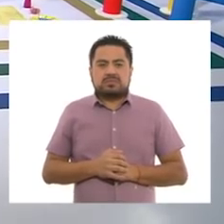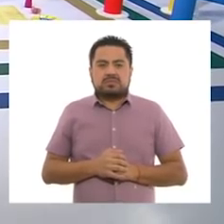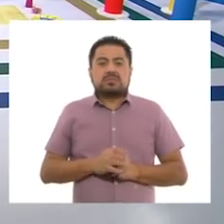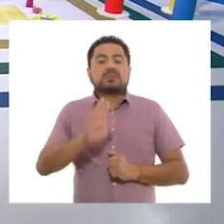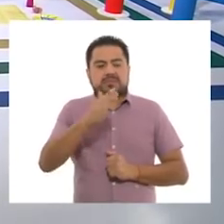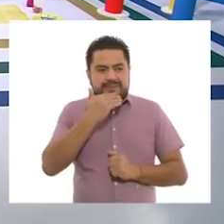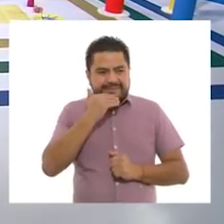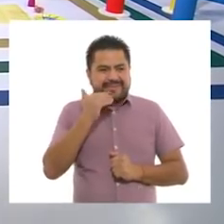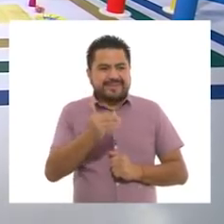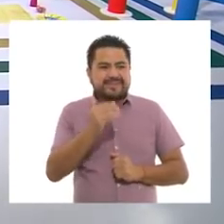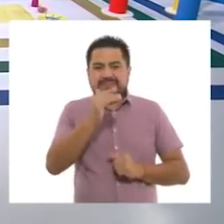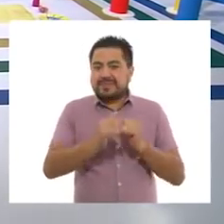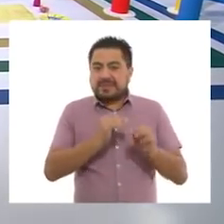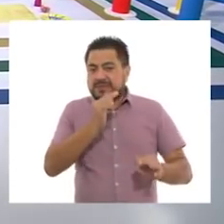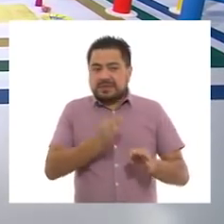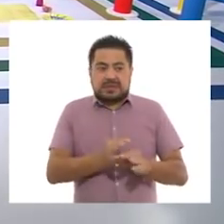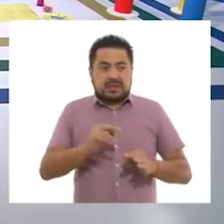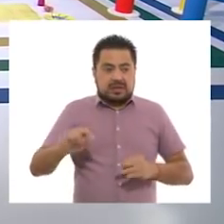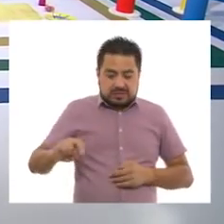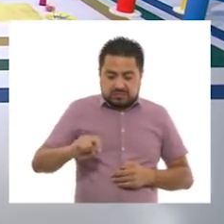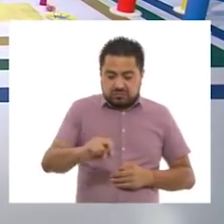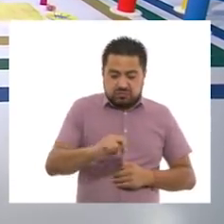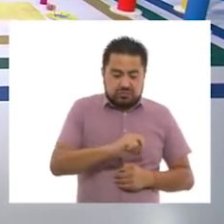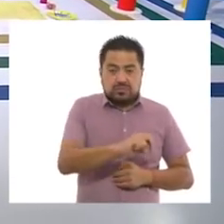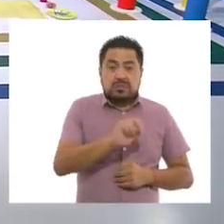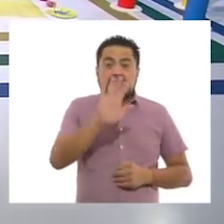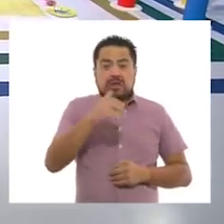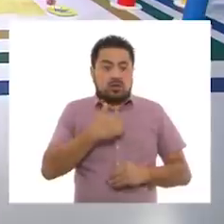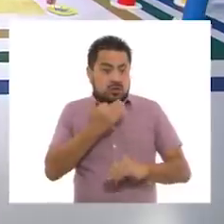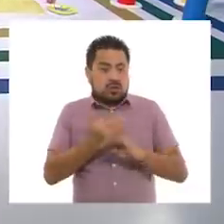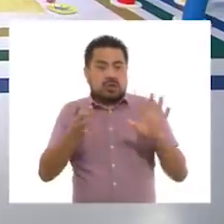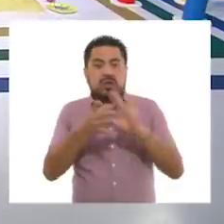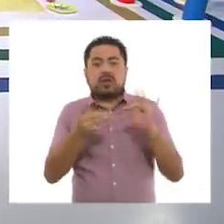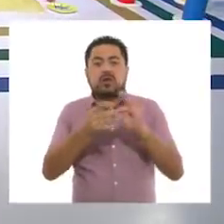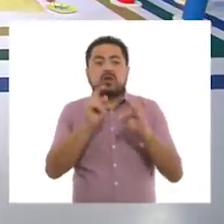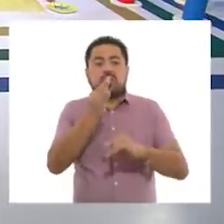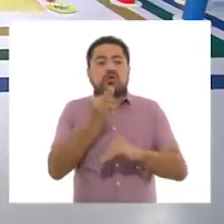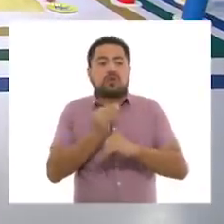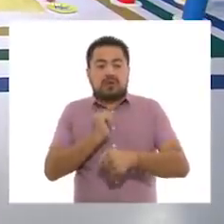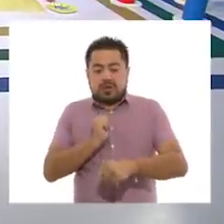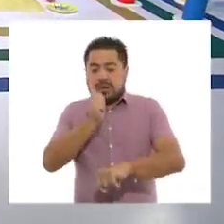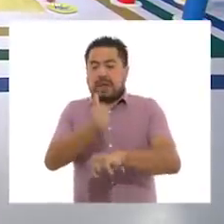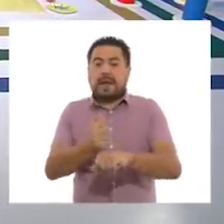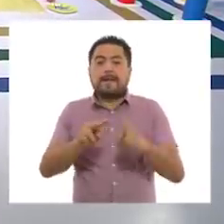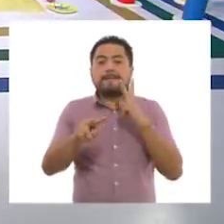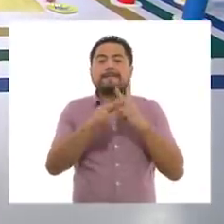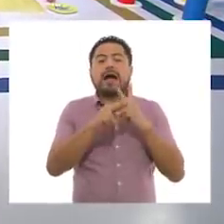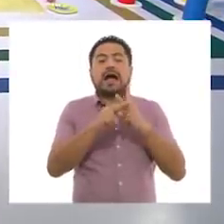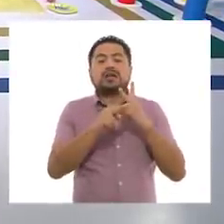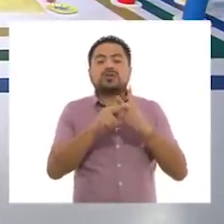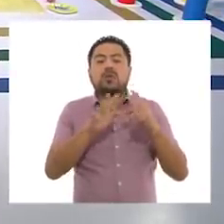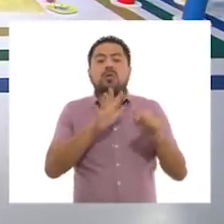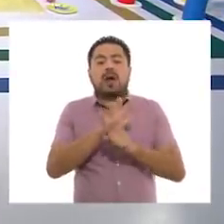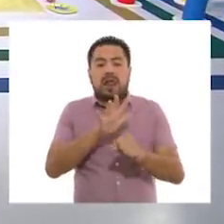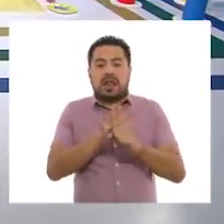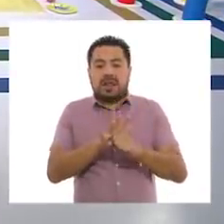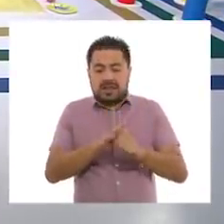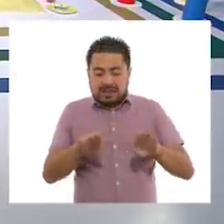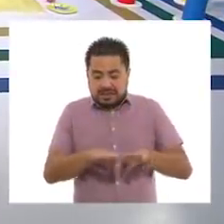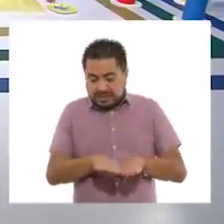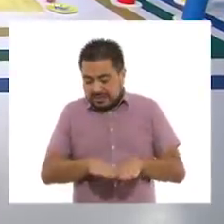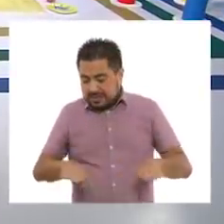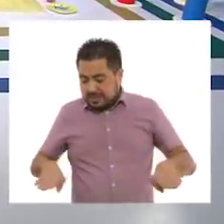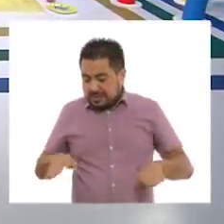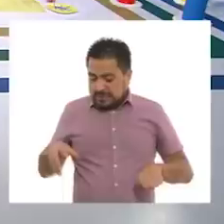bien. Ya está tu recorrido. Vuelta. Bien, a la indicación, vas a colocar primero el vaso sobre el costal o